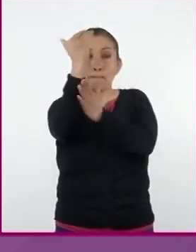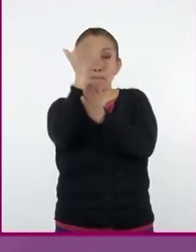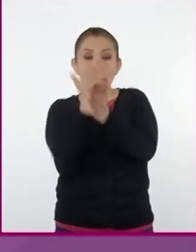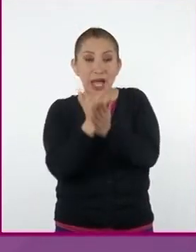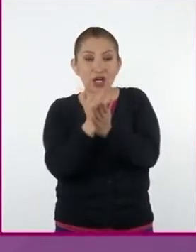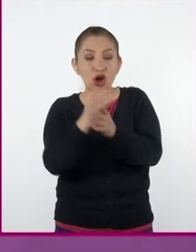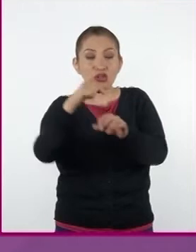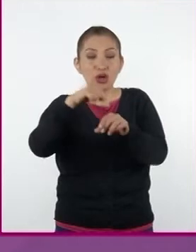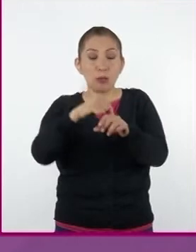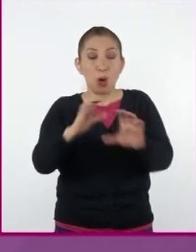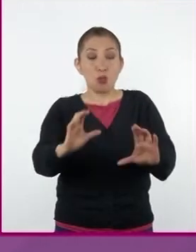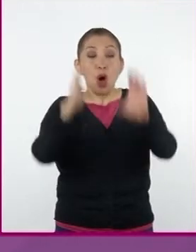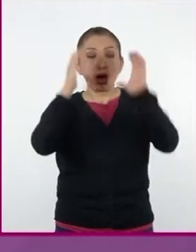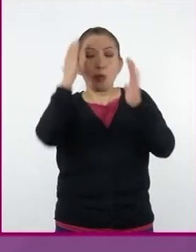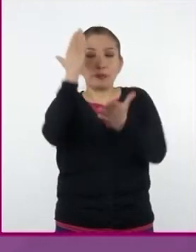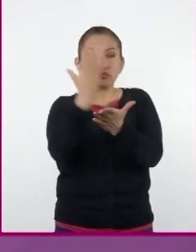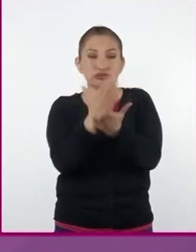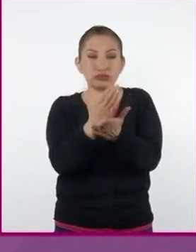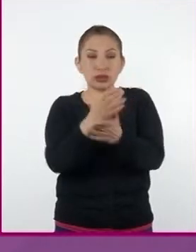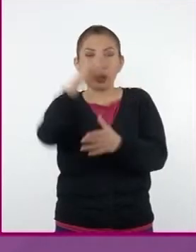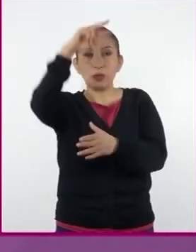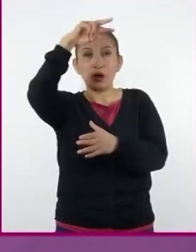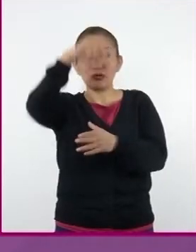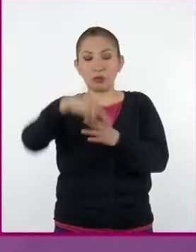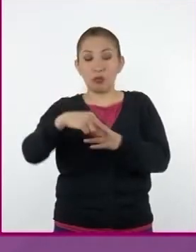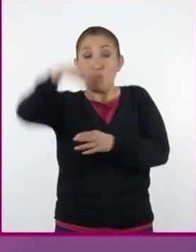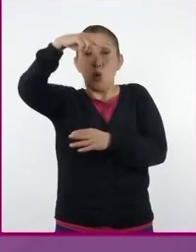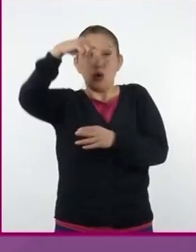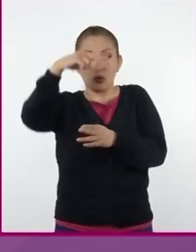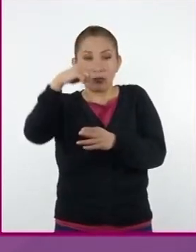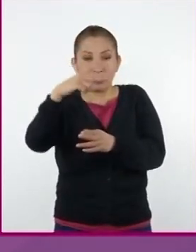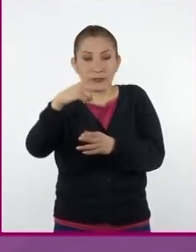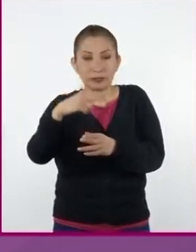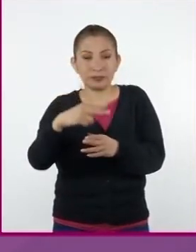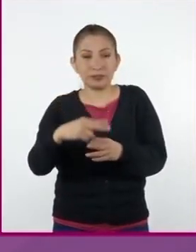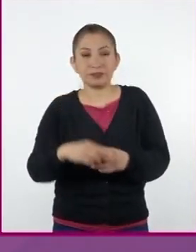de la aceleración. Frena su caída.